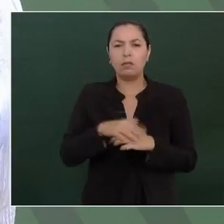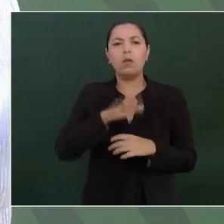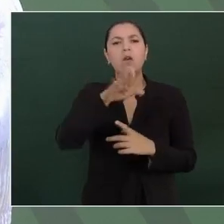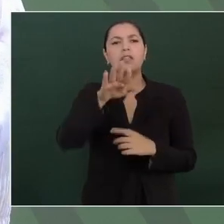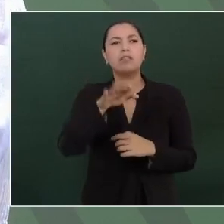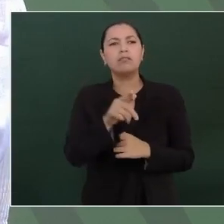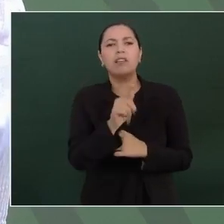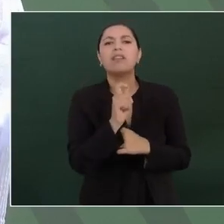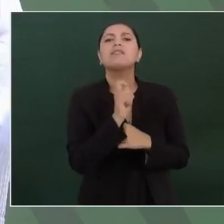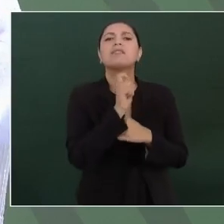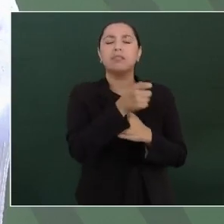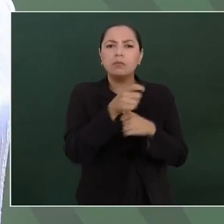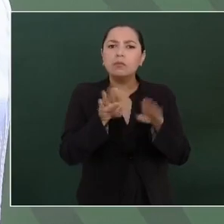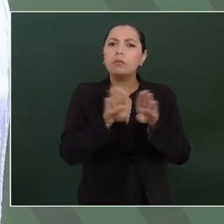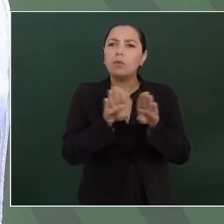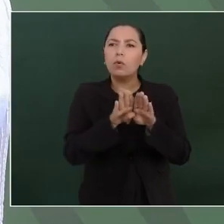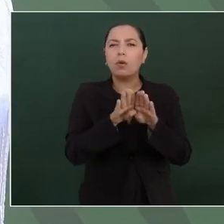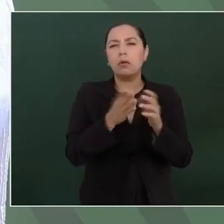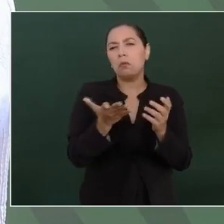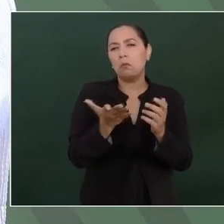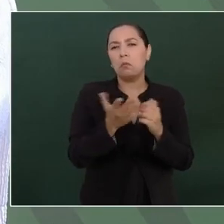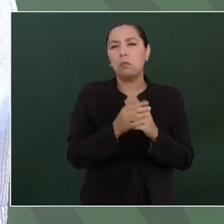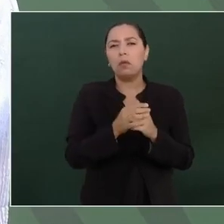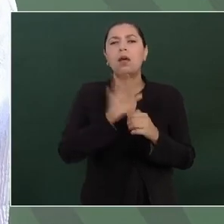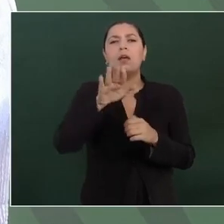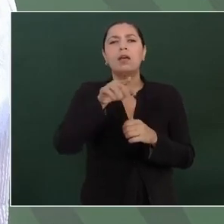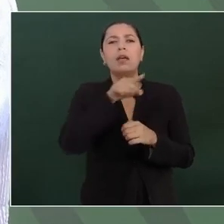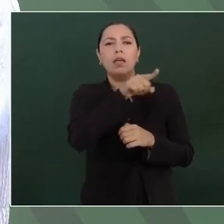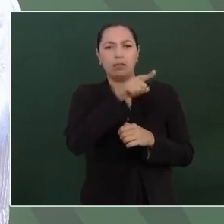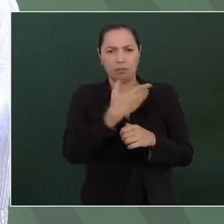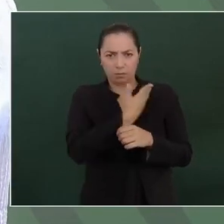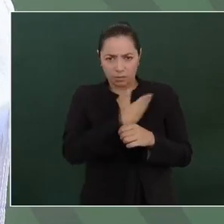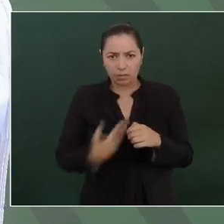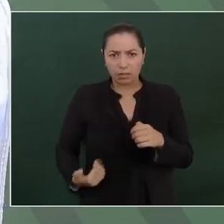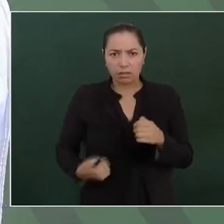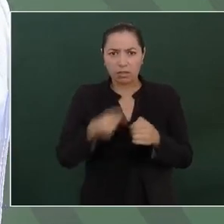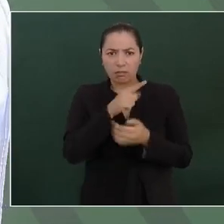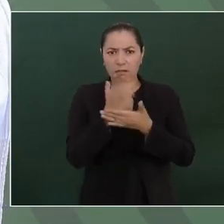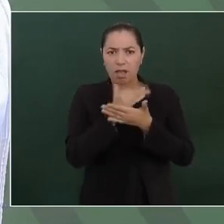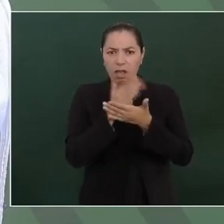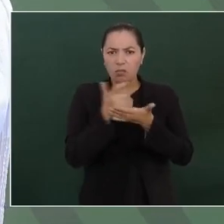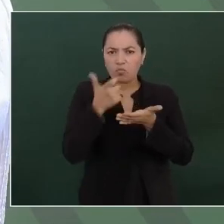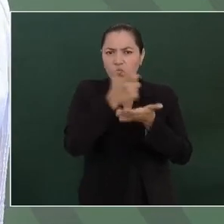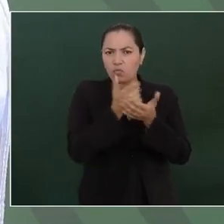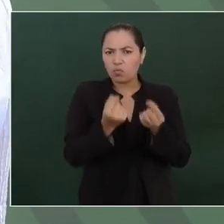sobre cuánto gana el presidente de México,